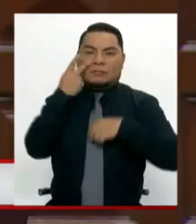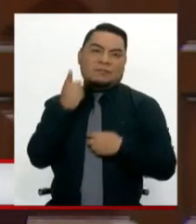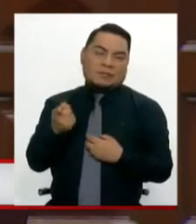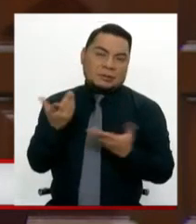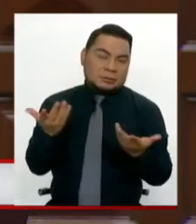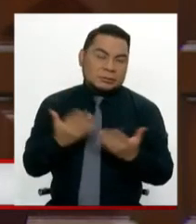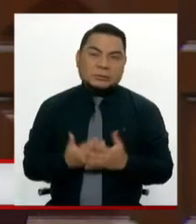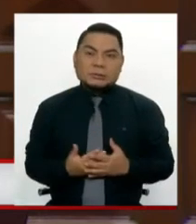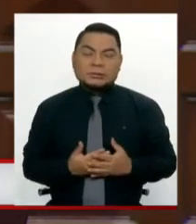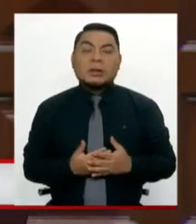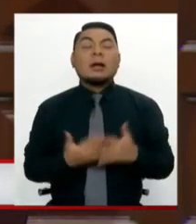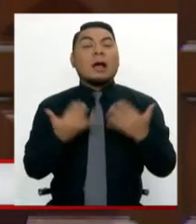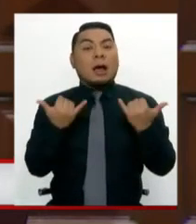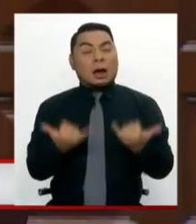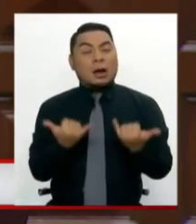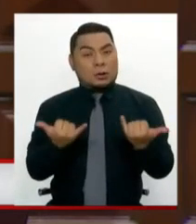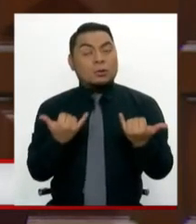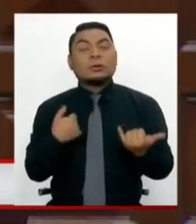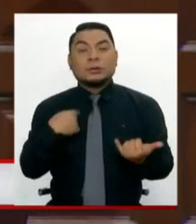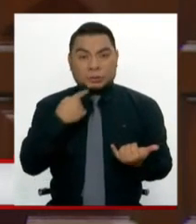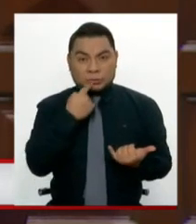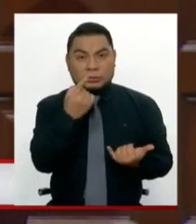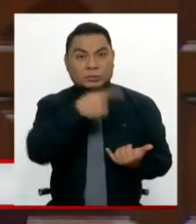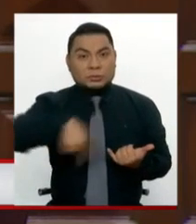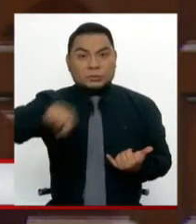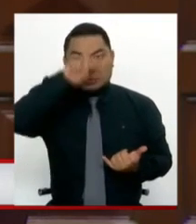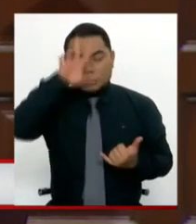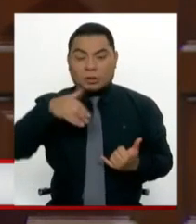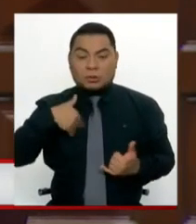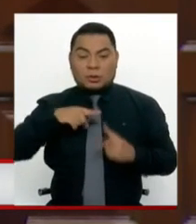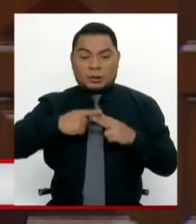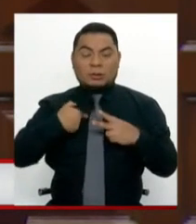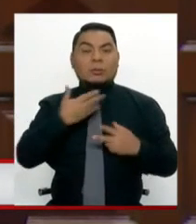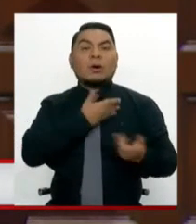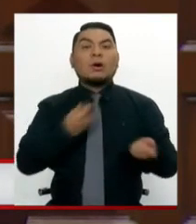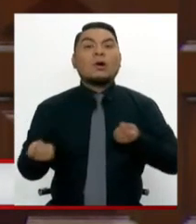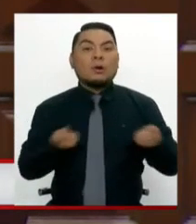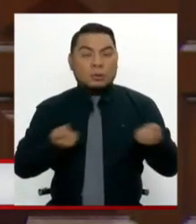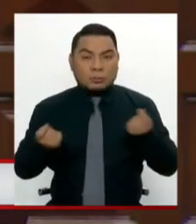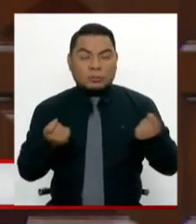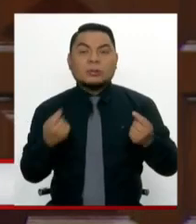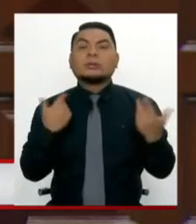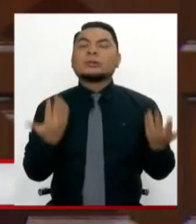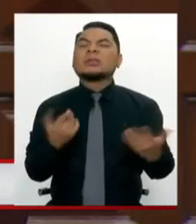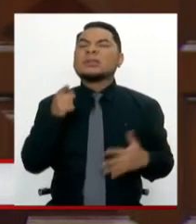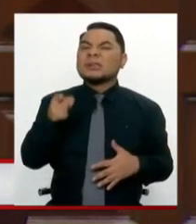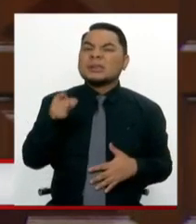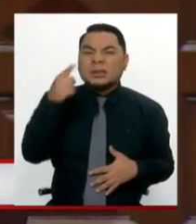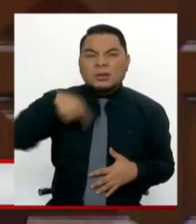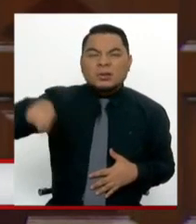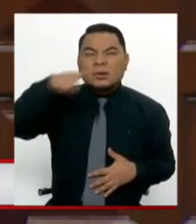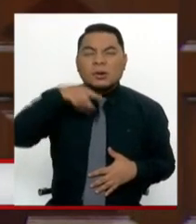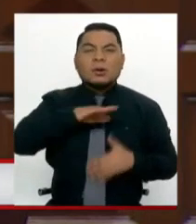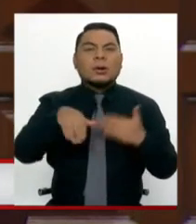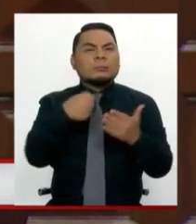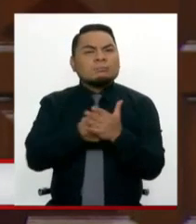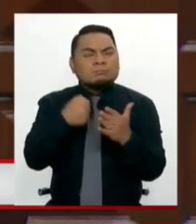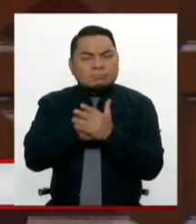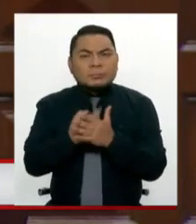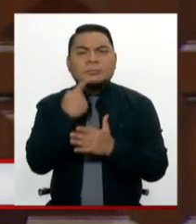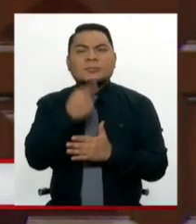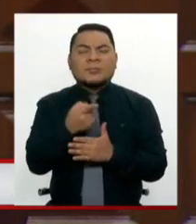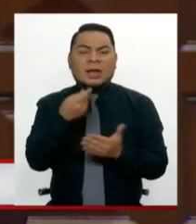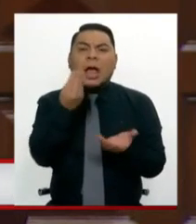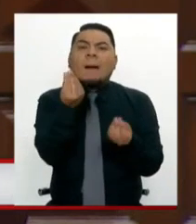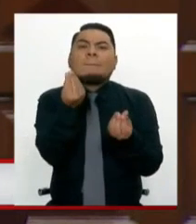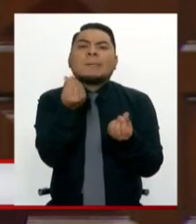dimensión. Damos cuenta ante el país que al inicio de mi gobierno encontramos en el Fondo de Estabilización Fiscal